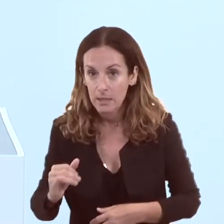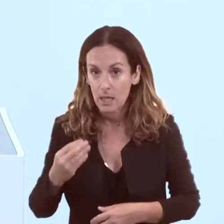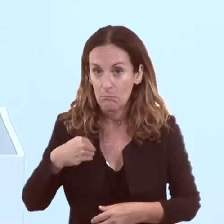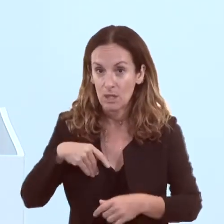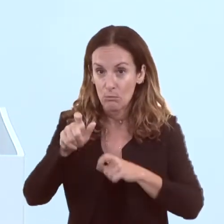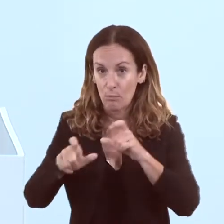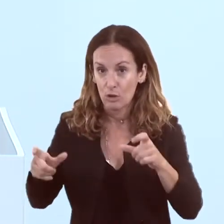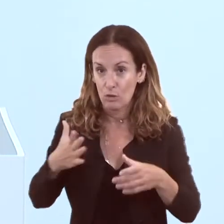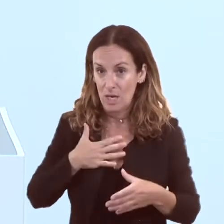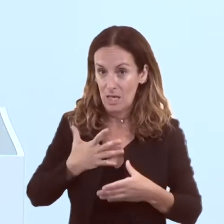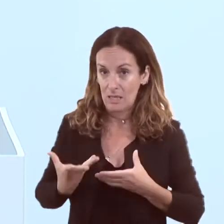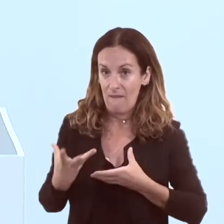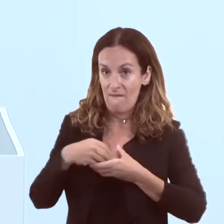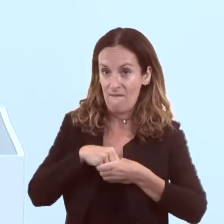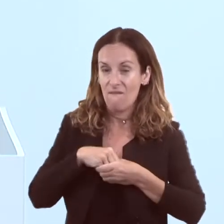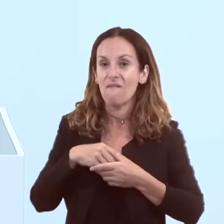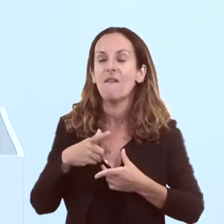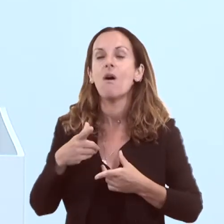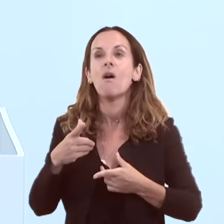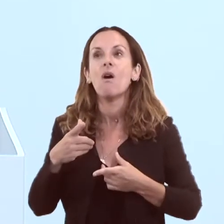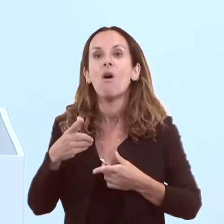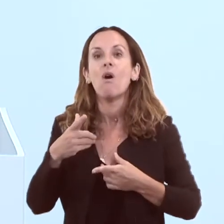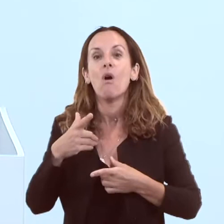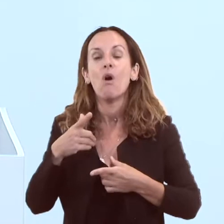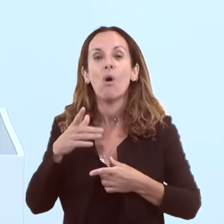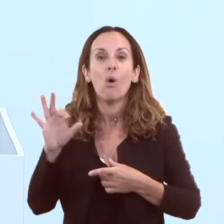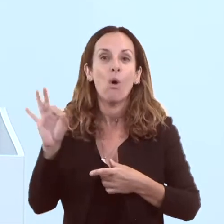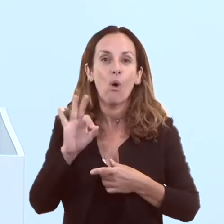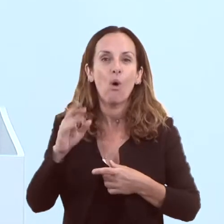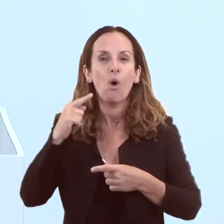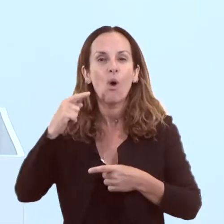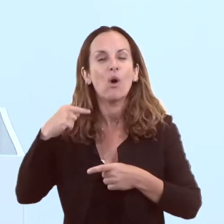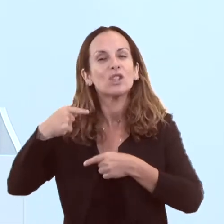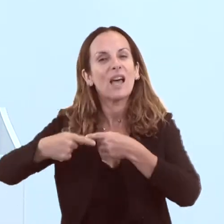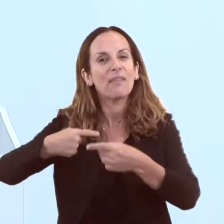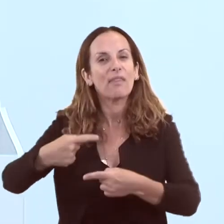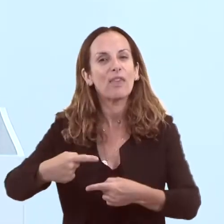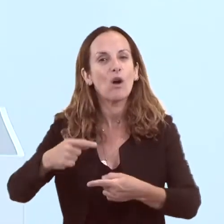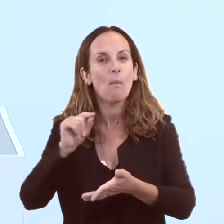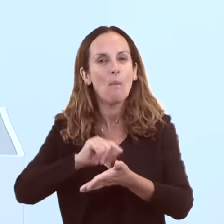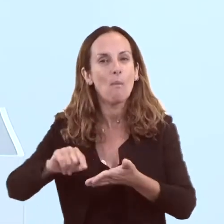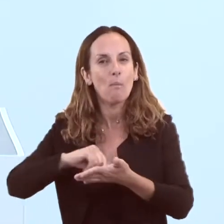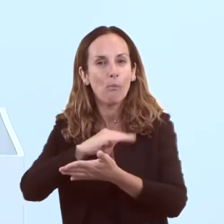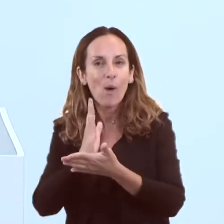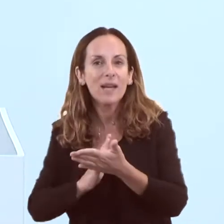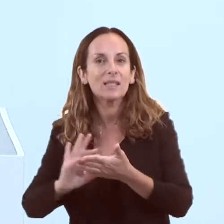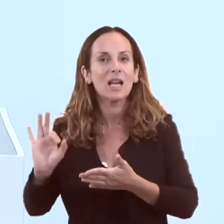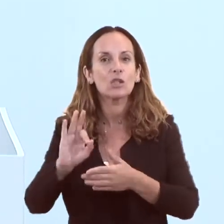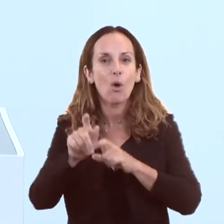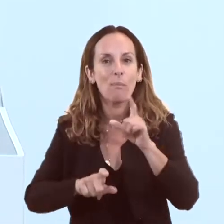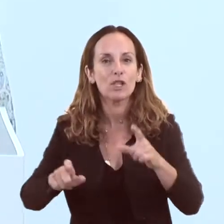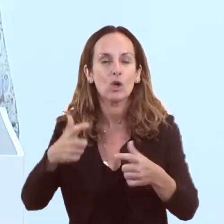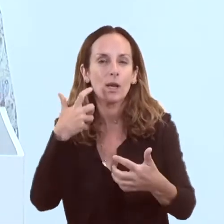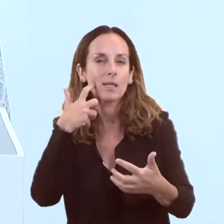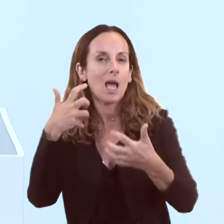de la Banda que vienen conmigo o la tradición de los poetas o la tradición de la gente de las artes escénicas o de las